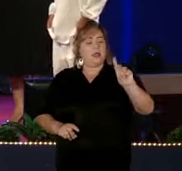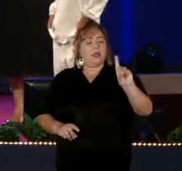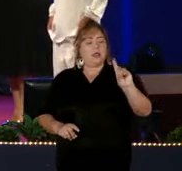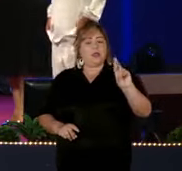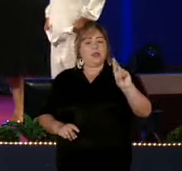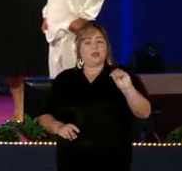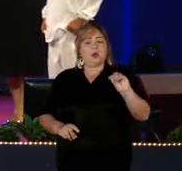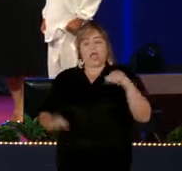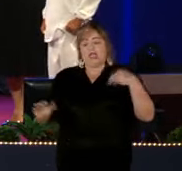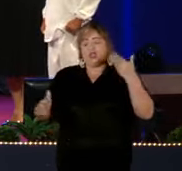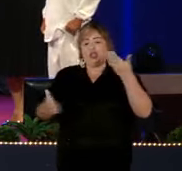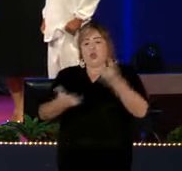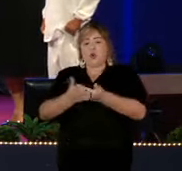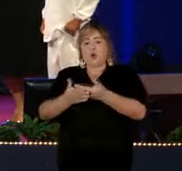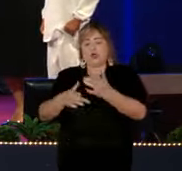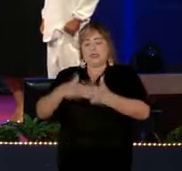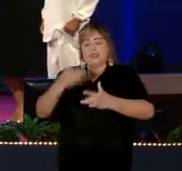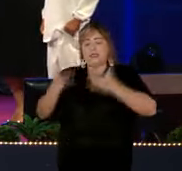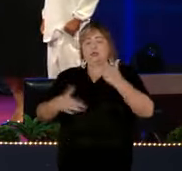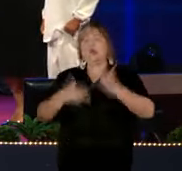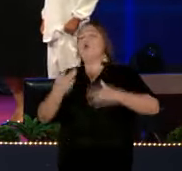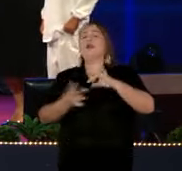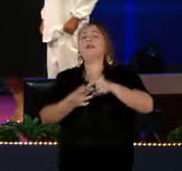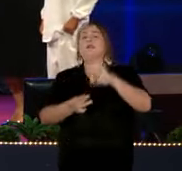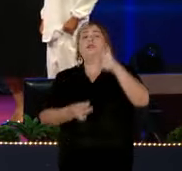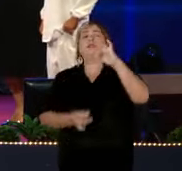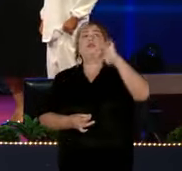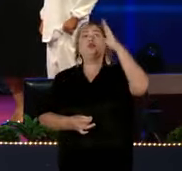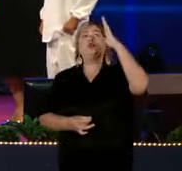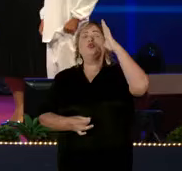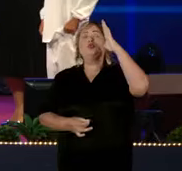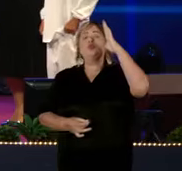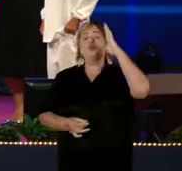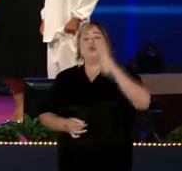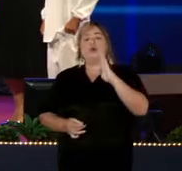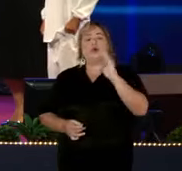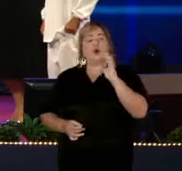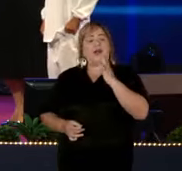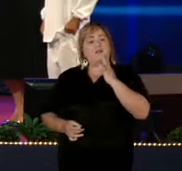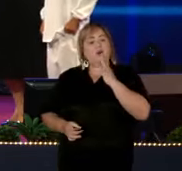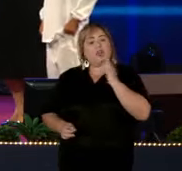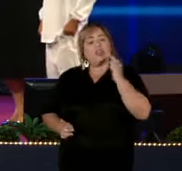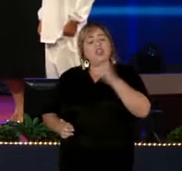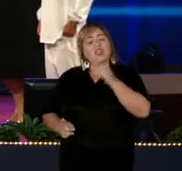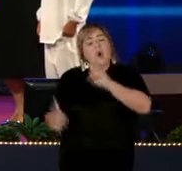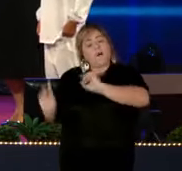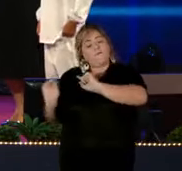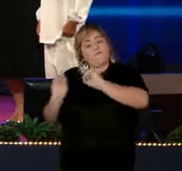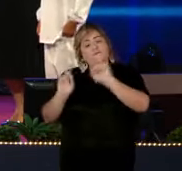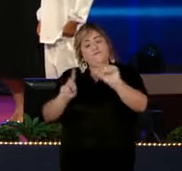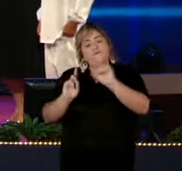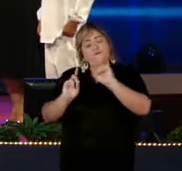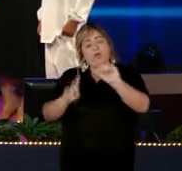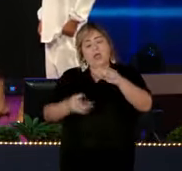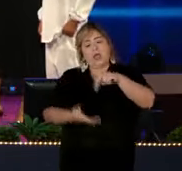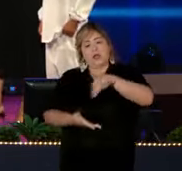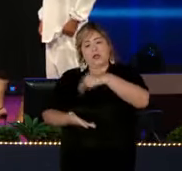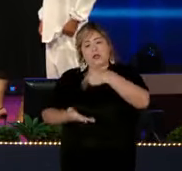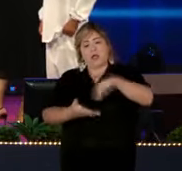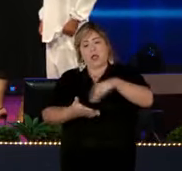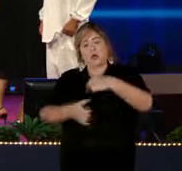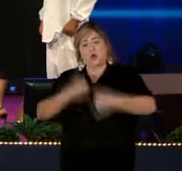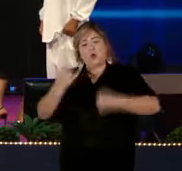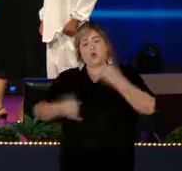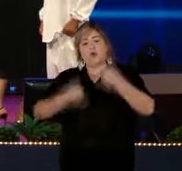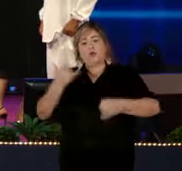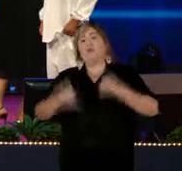para acá porque él sintió que el Espíritu Santo le habló y le dijo, ve y danza y gózate porque